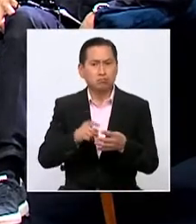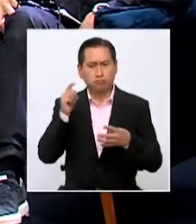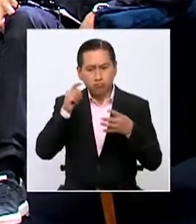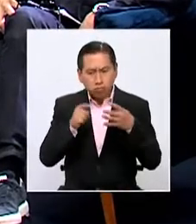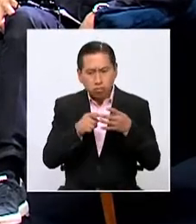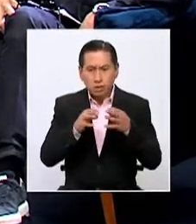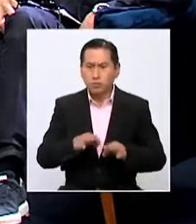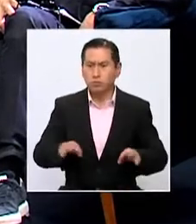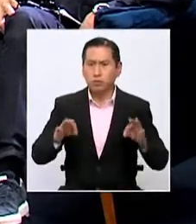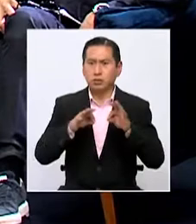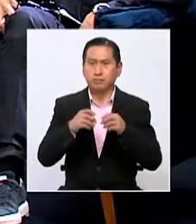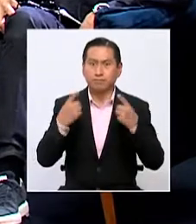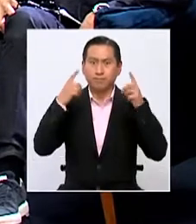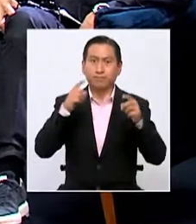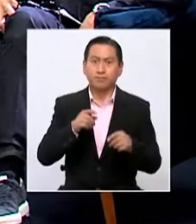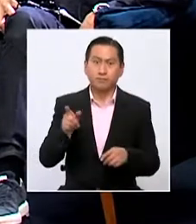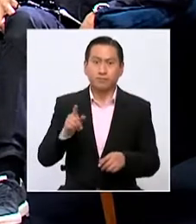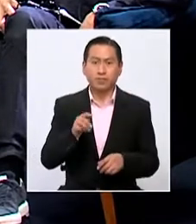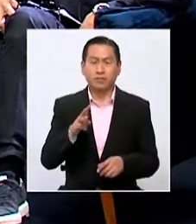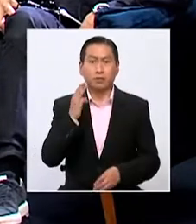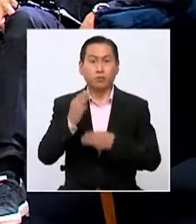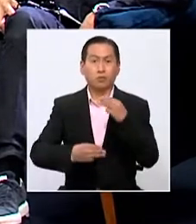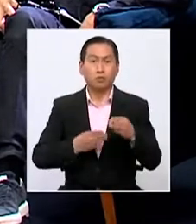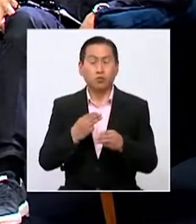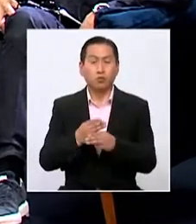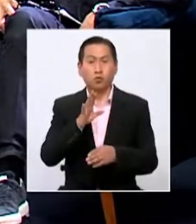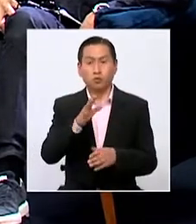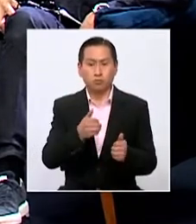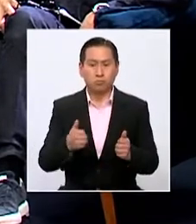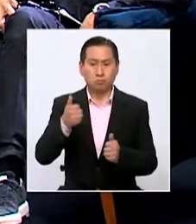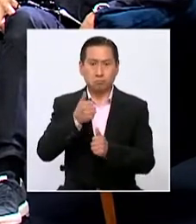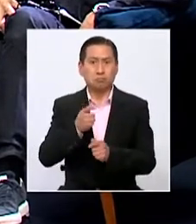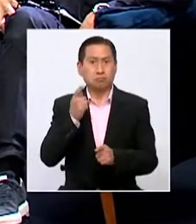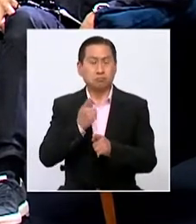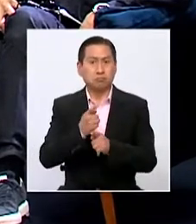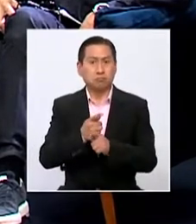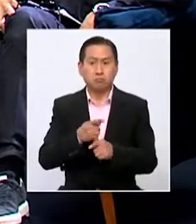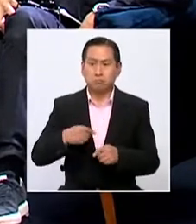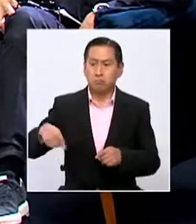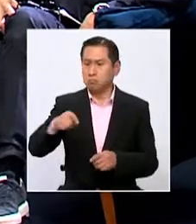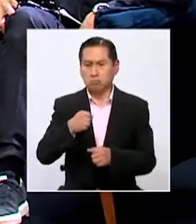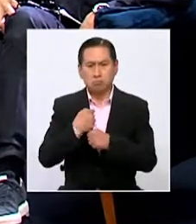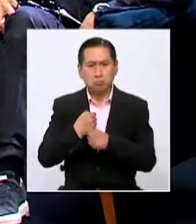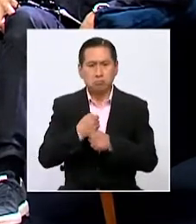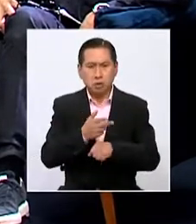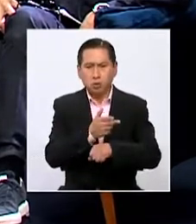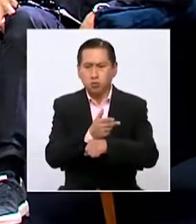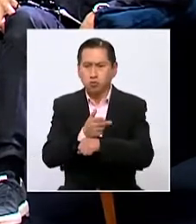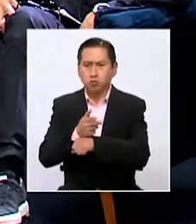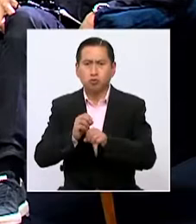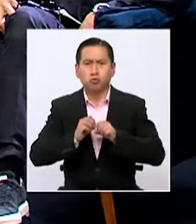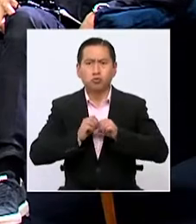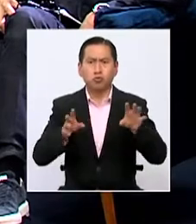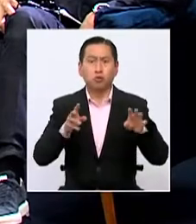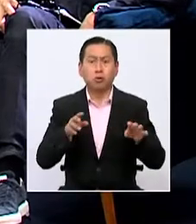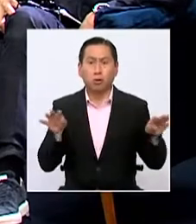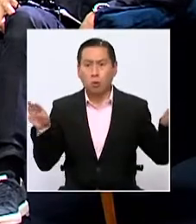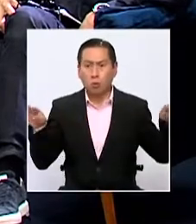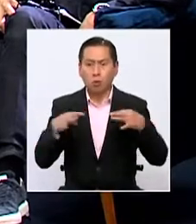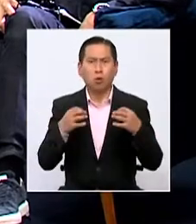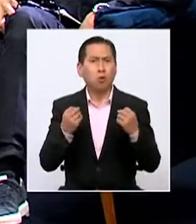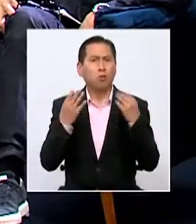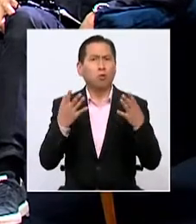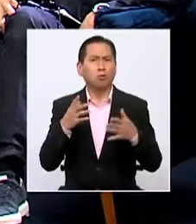éxito que ha logrado Telemundo a la cabeza evidentemente tuya y de las producciones que hoy son muy vistas, son de las más vistas